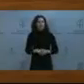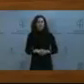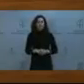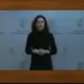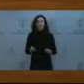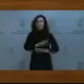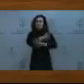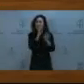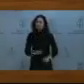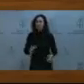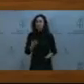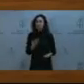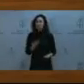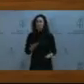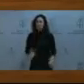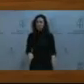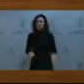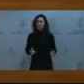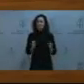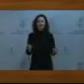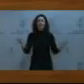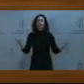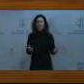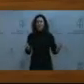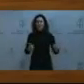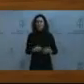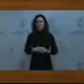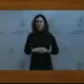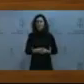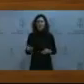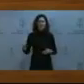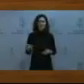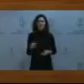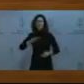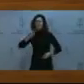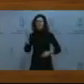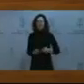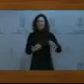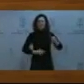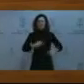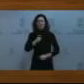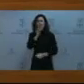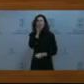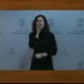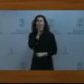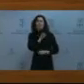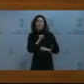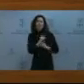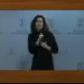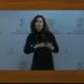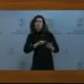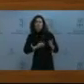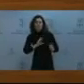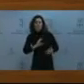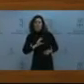esto supone un claro perjuicio a miles de familias que siguen esperando las ayudas del alquiler, entre otras, para tener acceso al